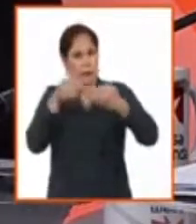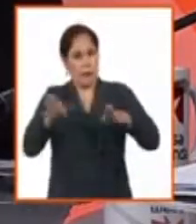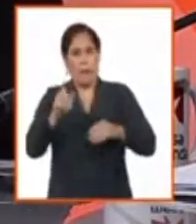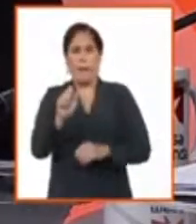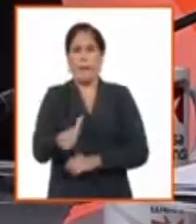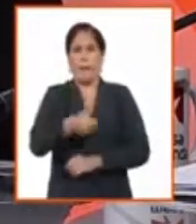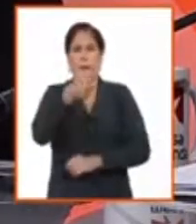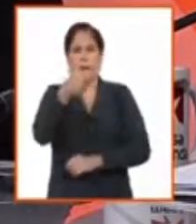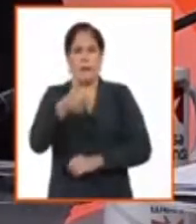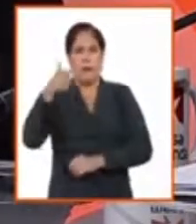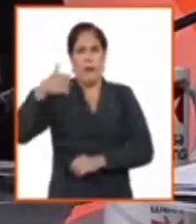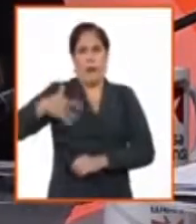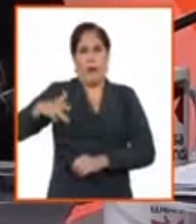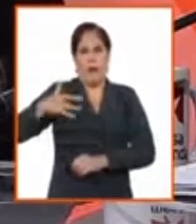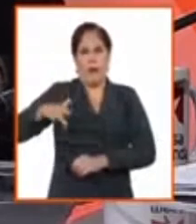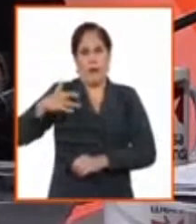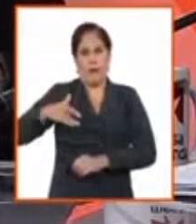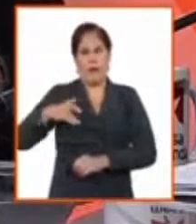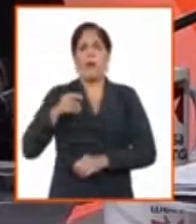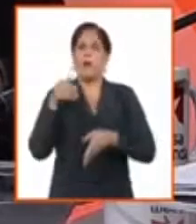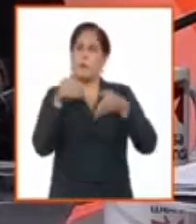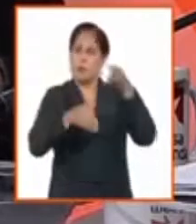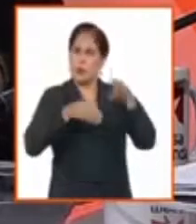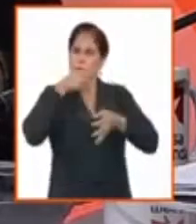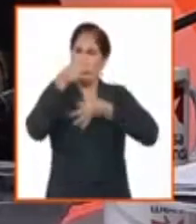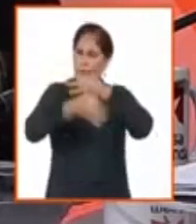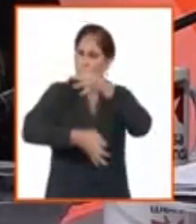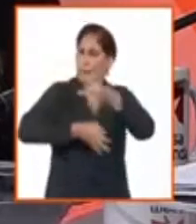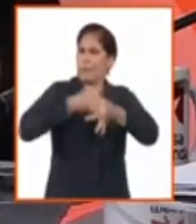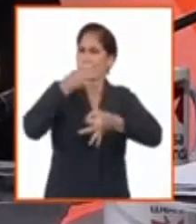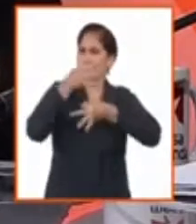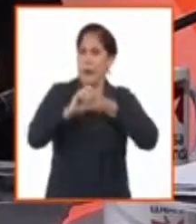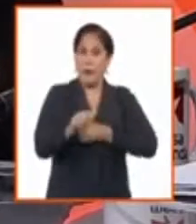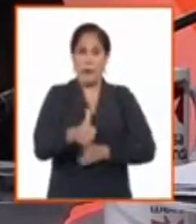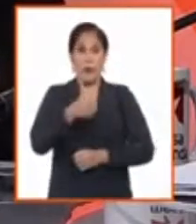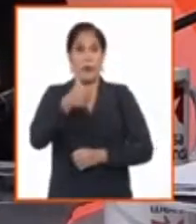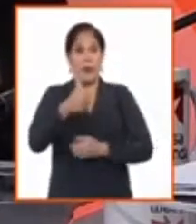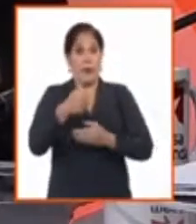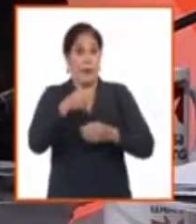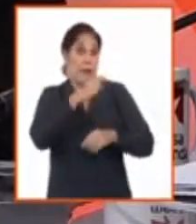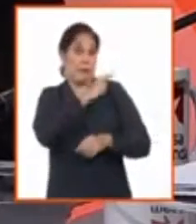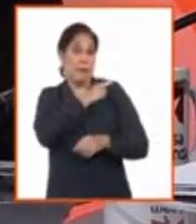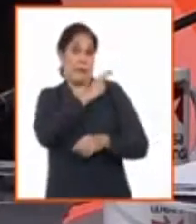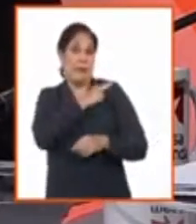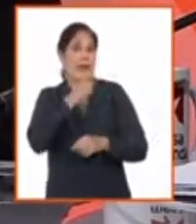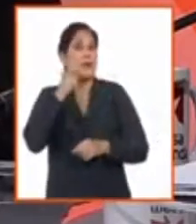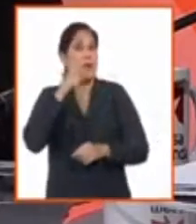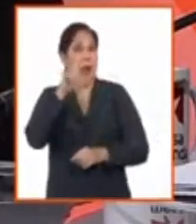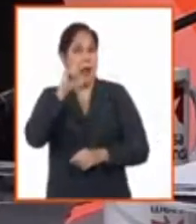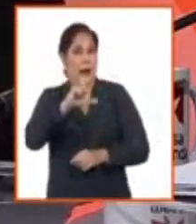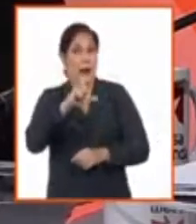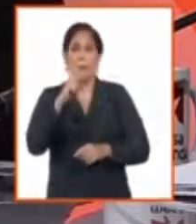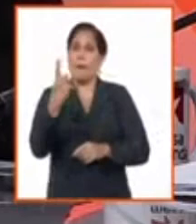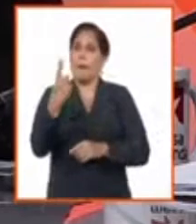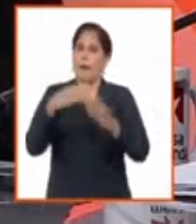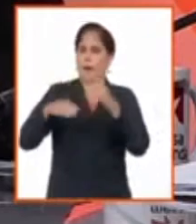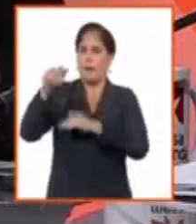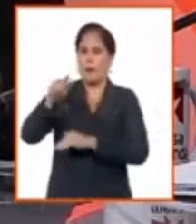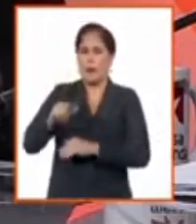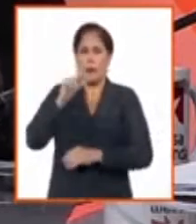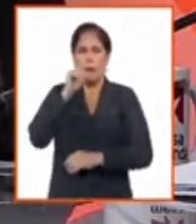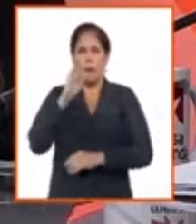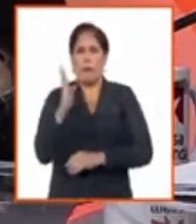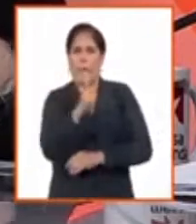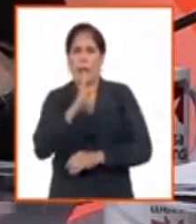de argentina alberto fernández quien habló también como presidente pro témpore de la celac y el primer ministro de belice quien habló